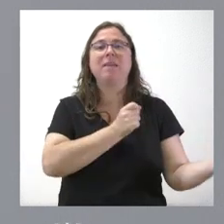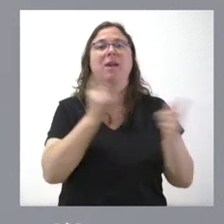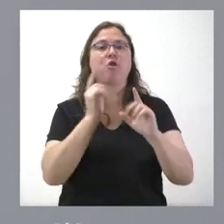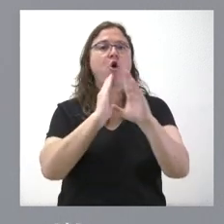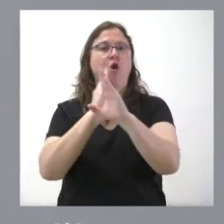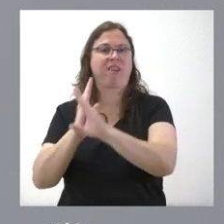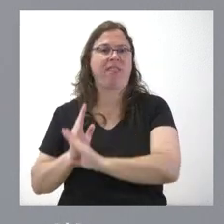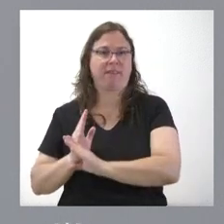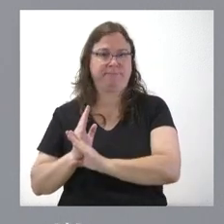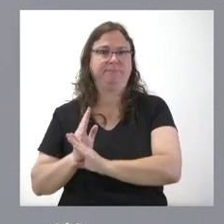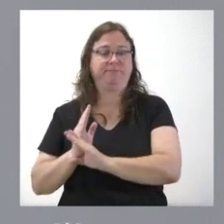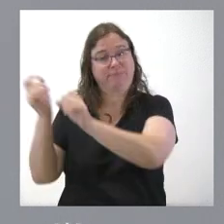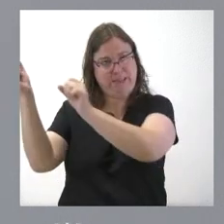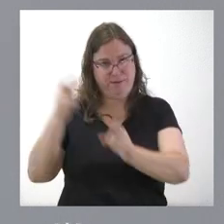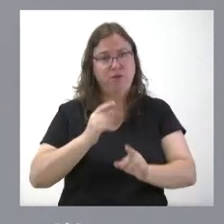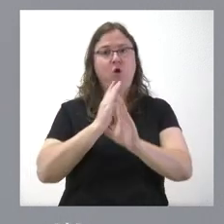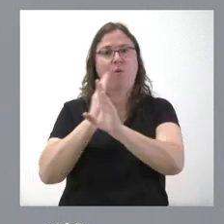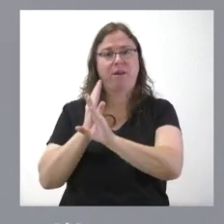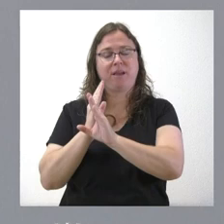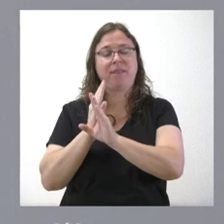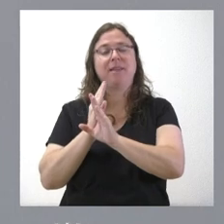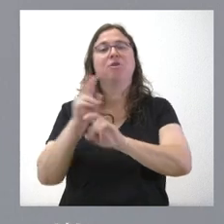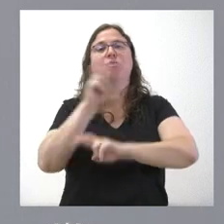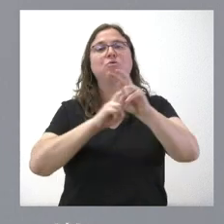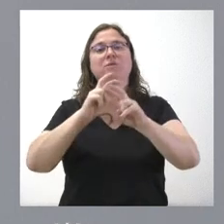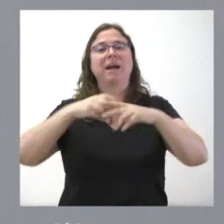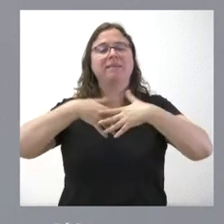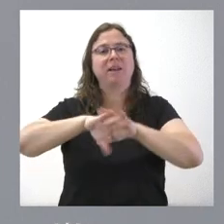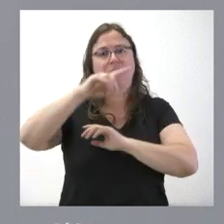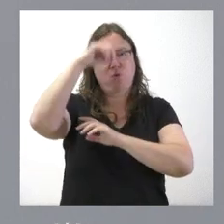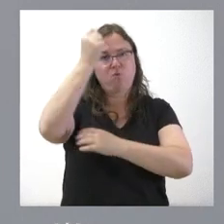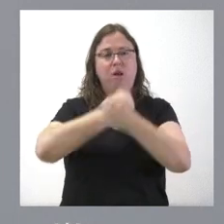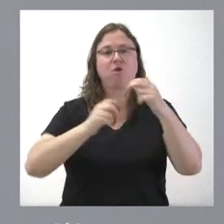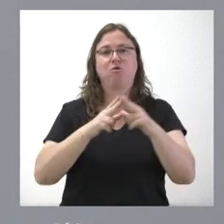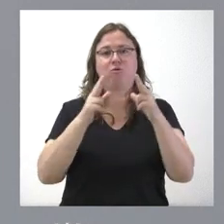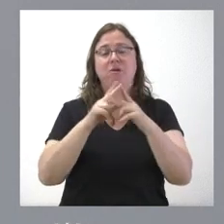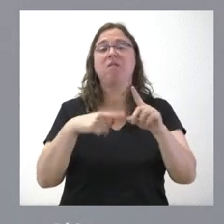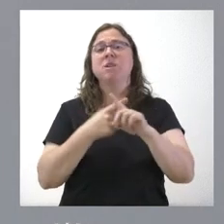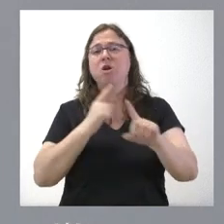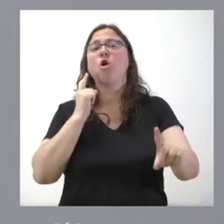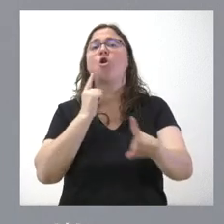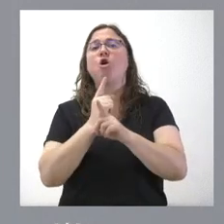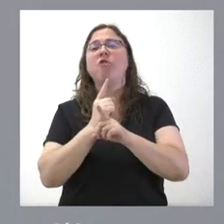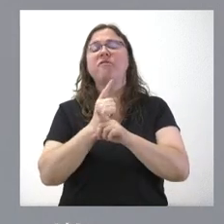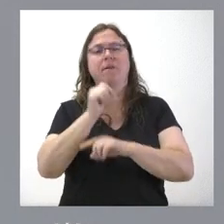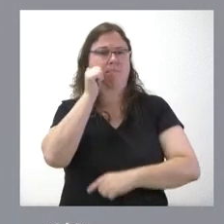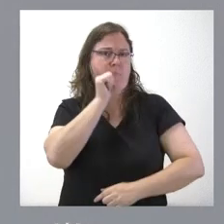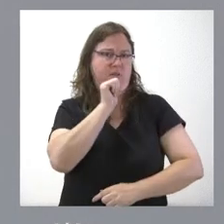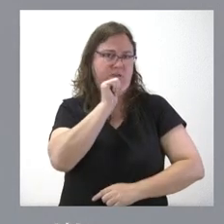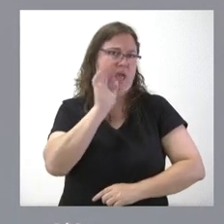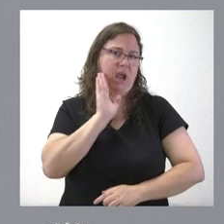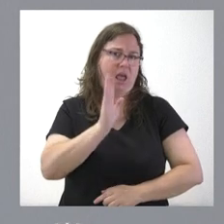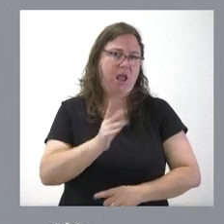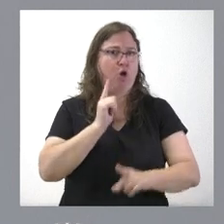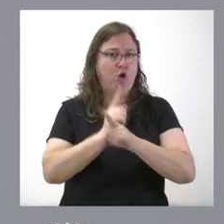ordenada desde la integración cultural económica y social y también en contra de las mafias ilegales y por tanto es